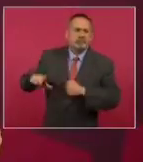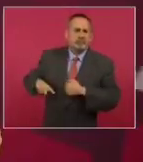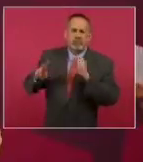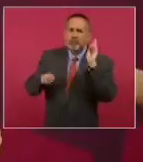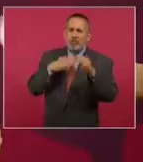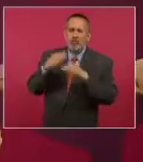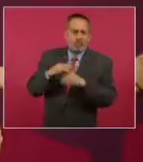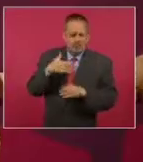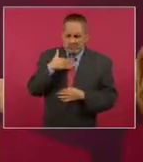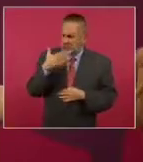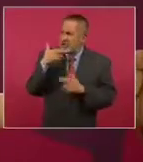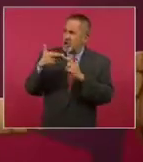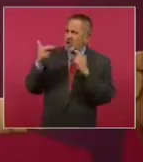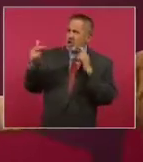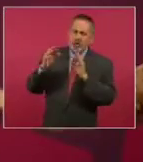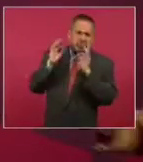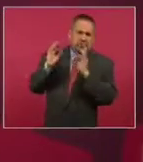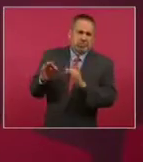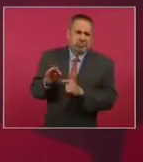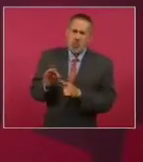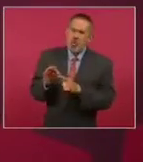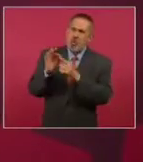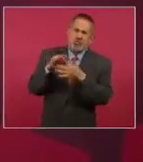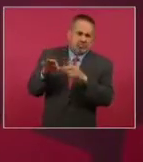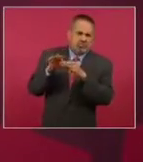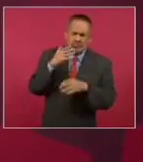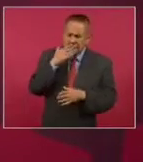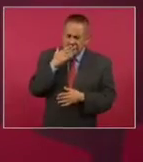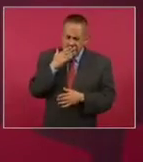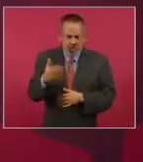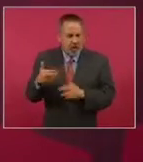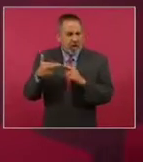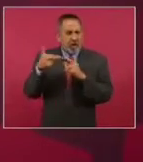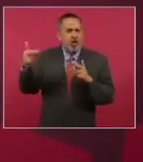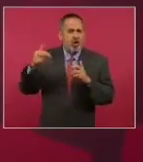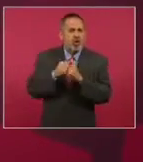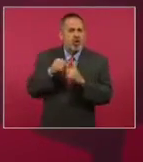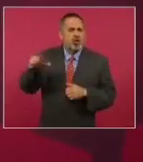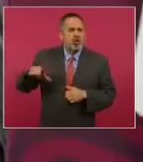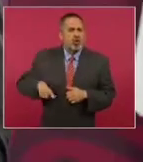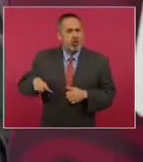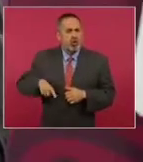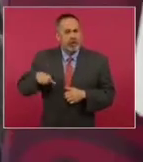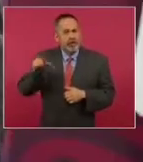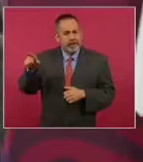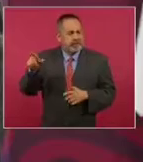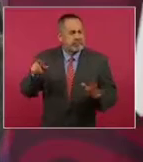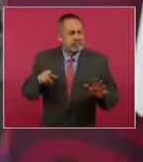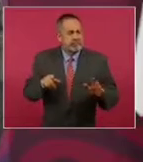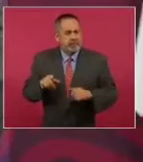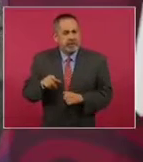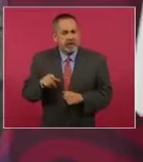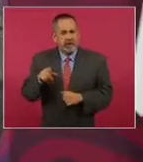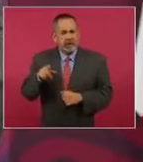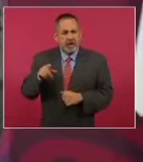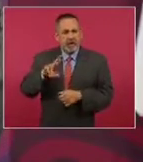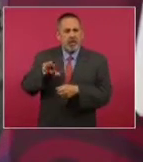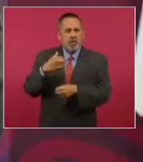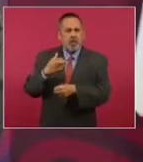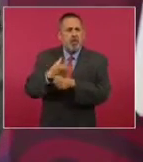mundo, y en especial tenemos buena relación con el gobierno de la